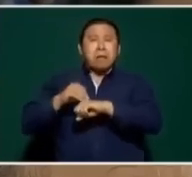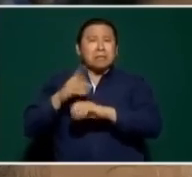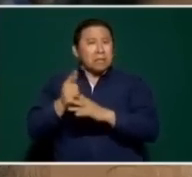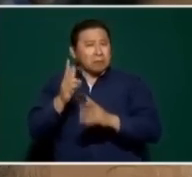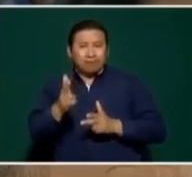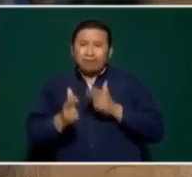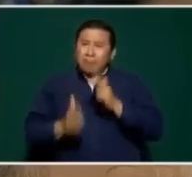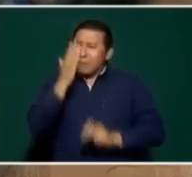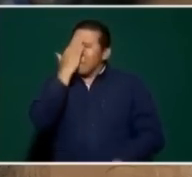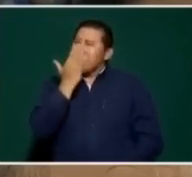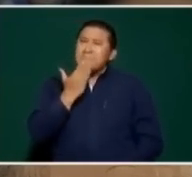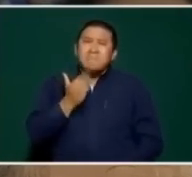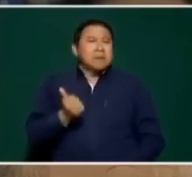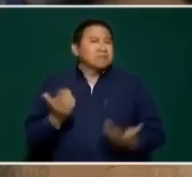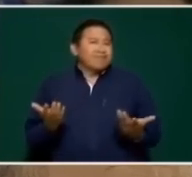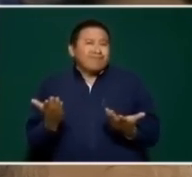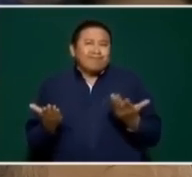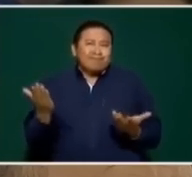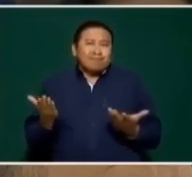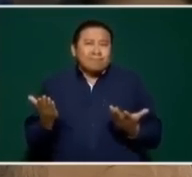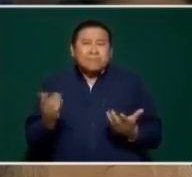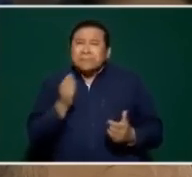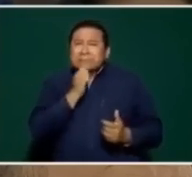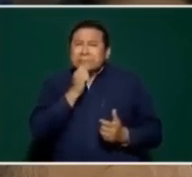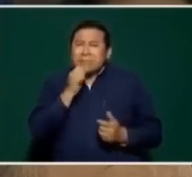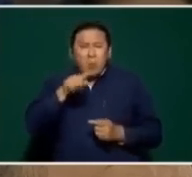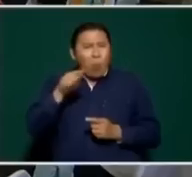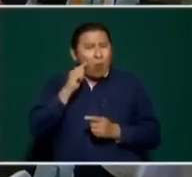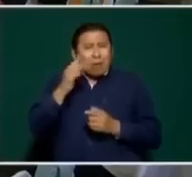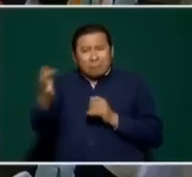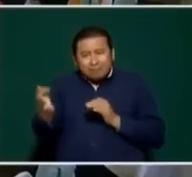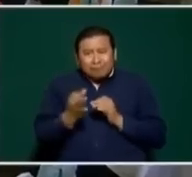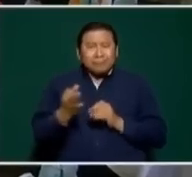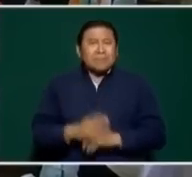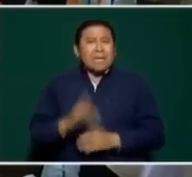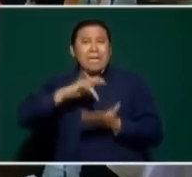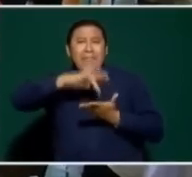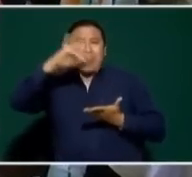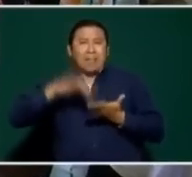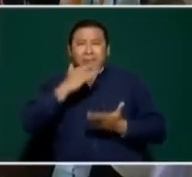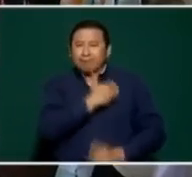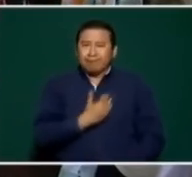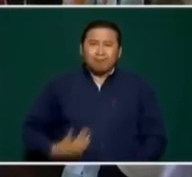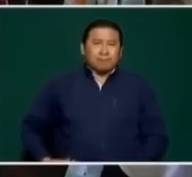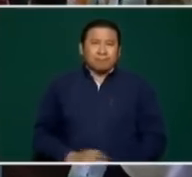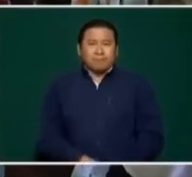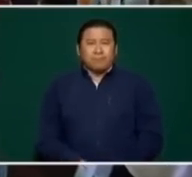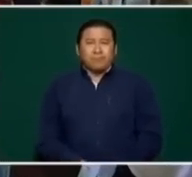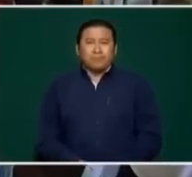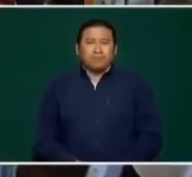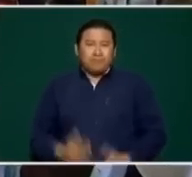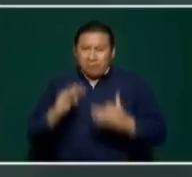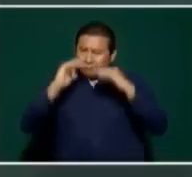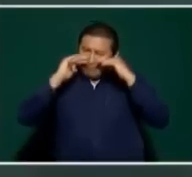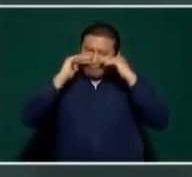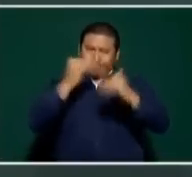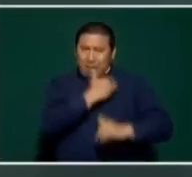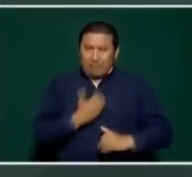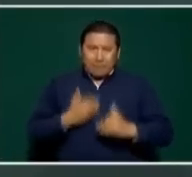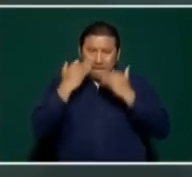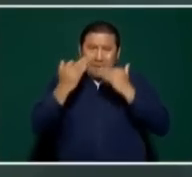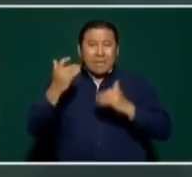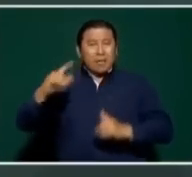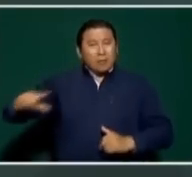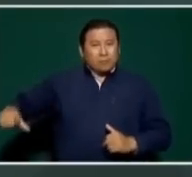Tren Maya, pero pues no estamos ahí tan cerca. Sí, gracias, presidente. Sí, mire,